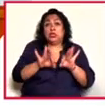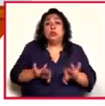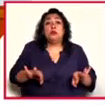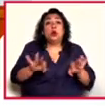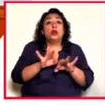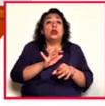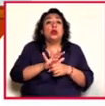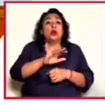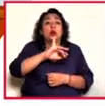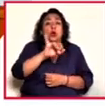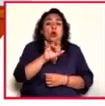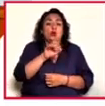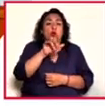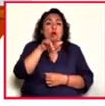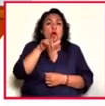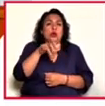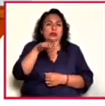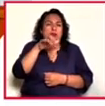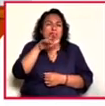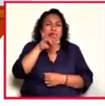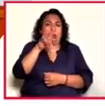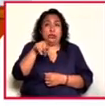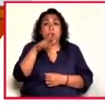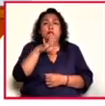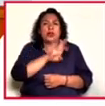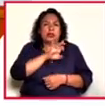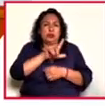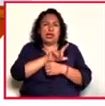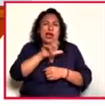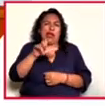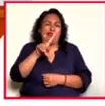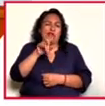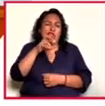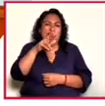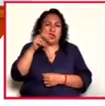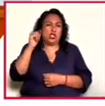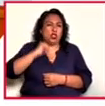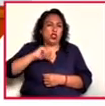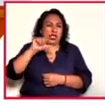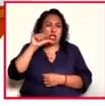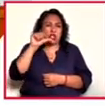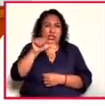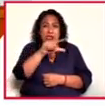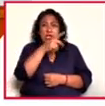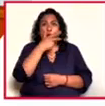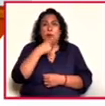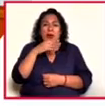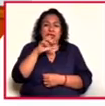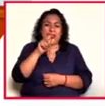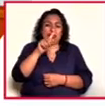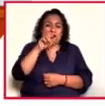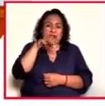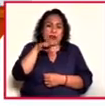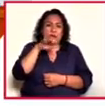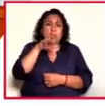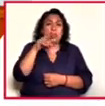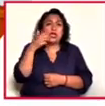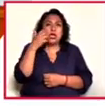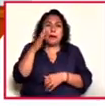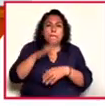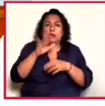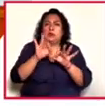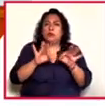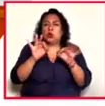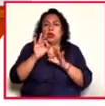José Luis Martínez. Especialista en los virreinatos del siglo XVI, Esteban Mira pretende ser el gran biógrafo de Cortés del siglo